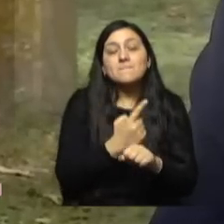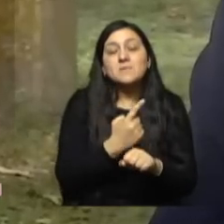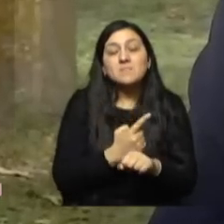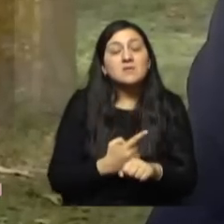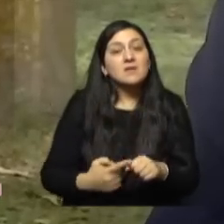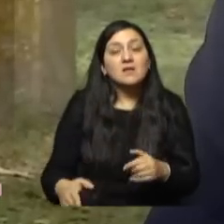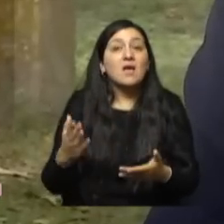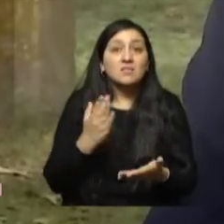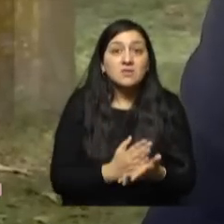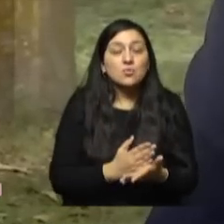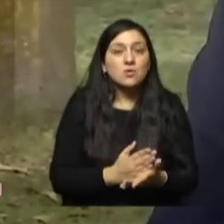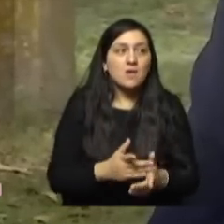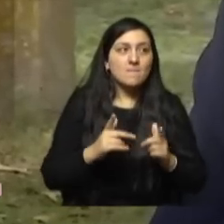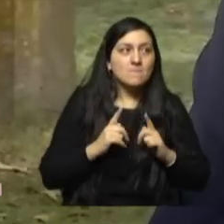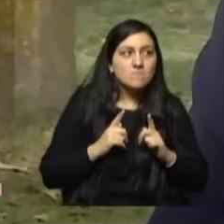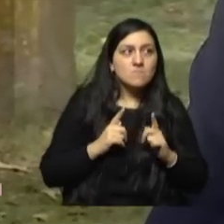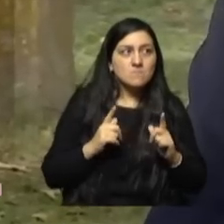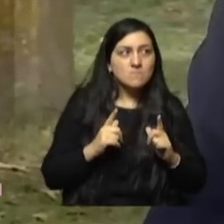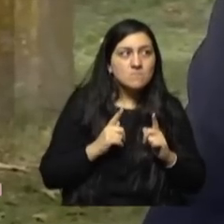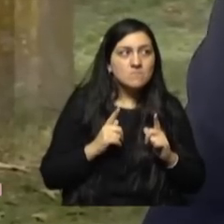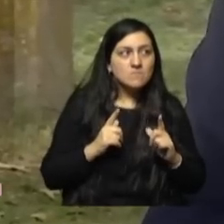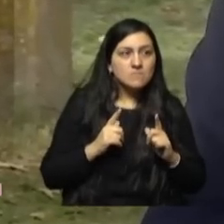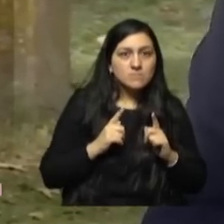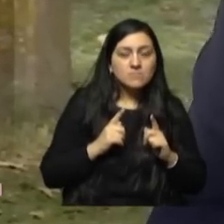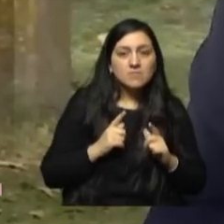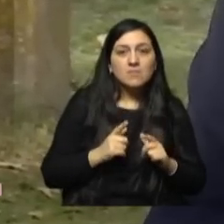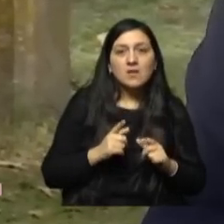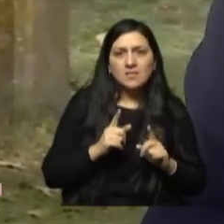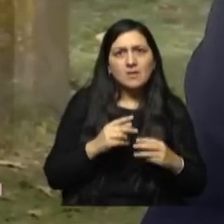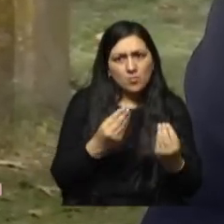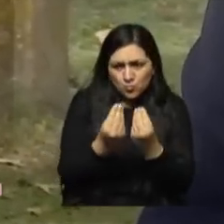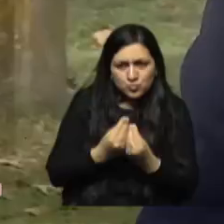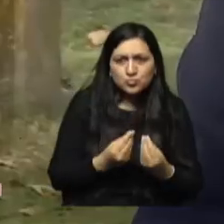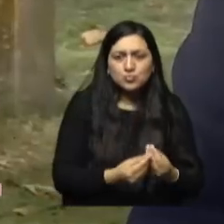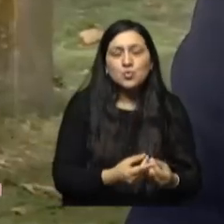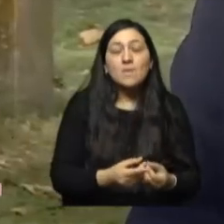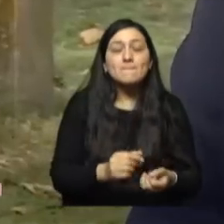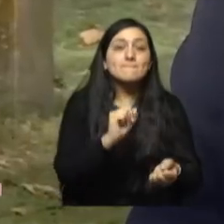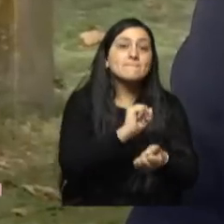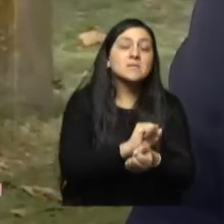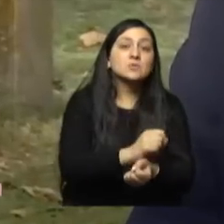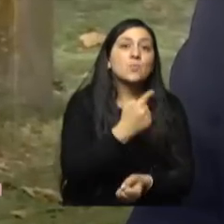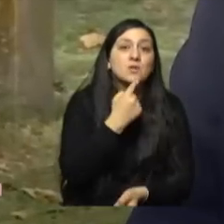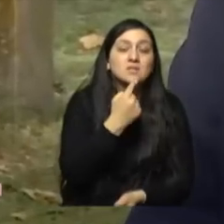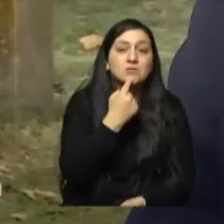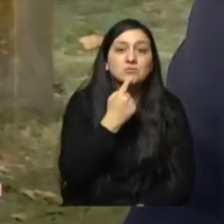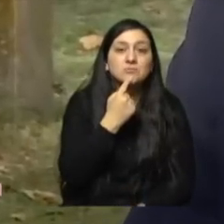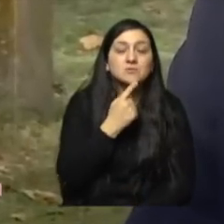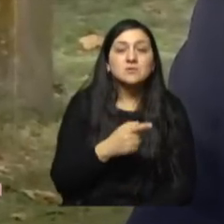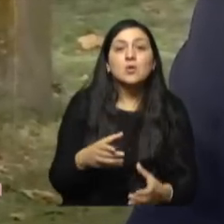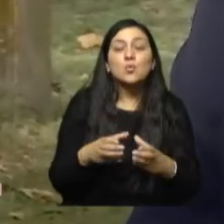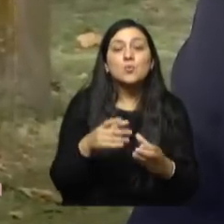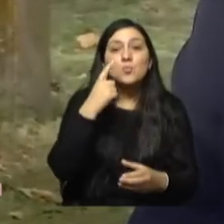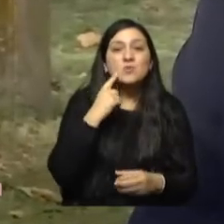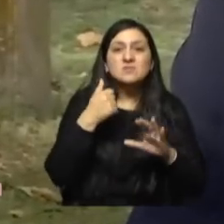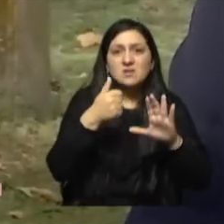desarrollaban, donde también estaba lleno de presos políticos el departamento 6. Allí en el piso había gente tirada